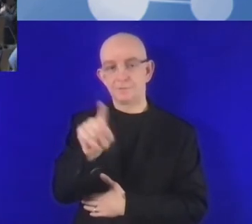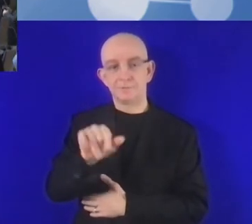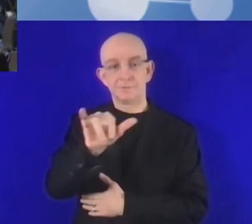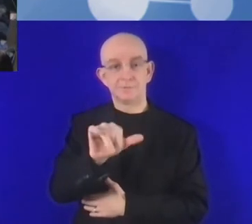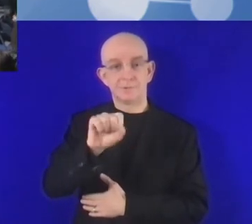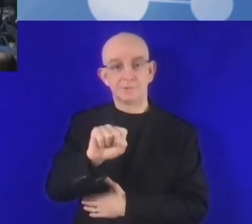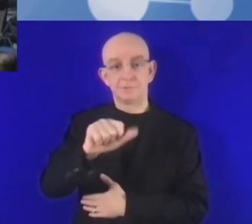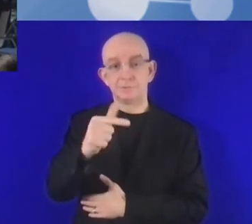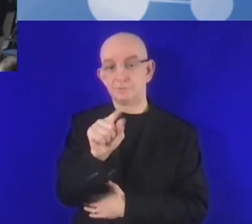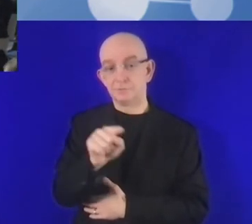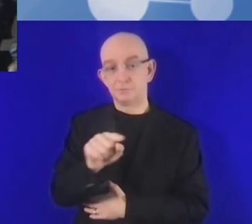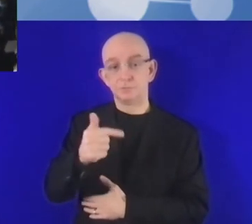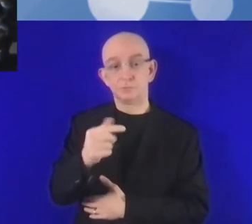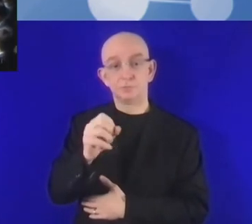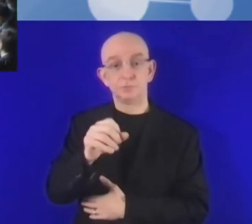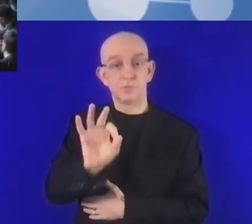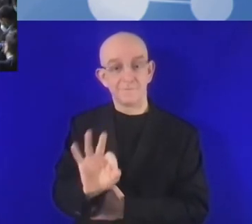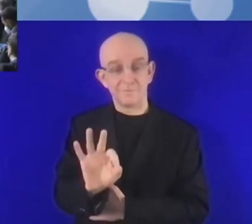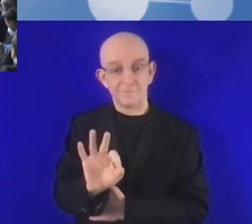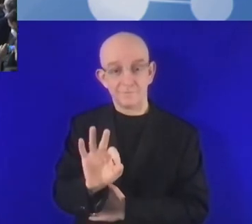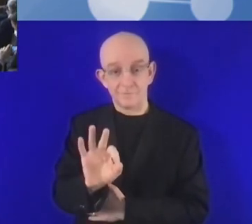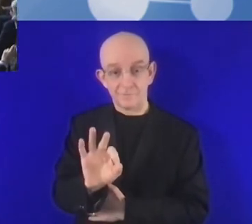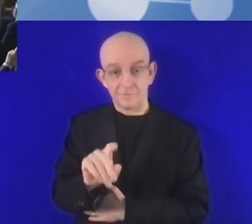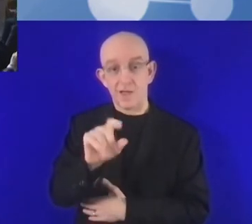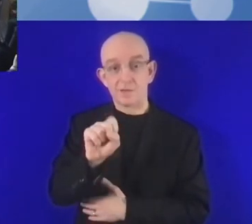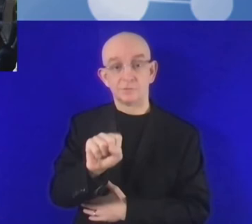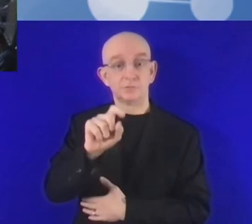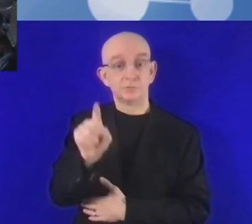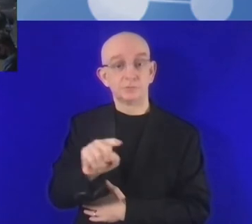el señor Krzysztof Schubert.